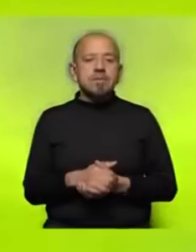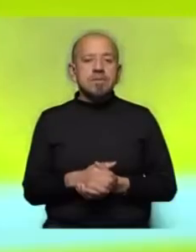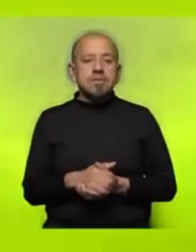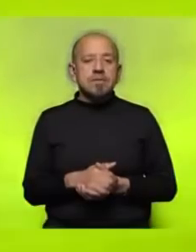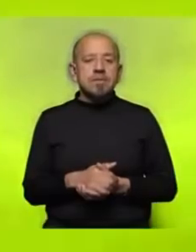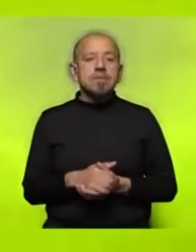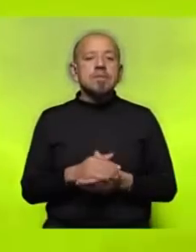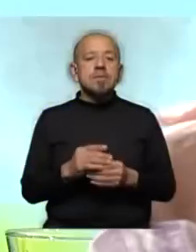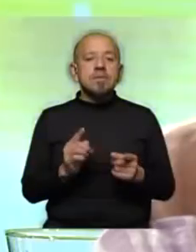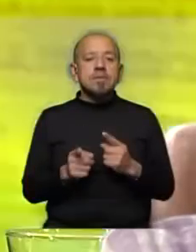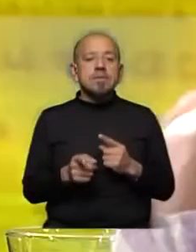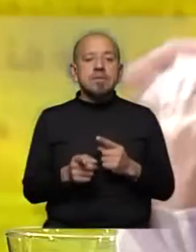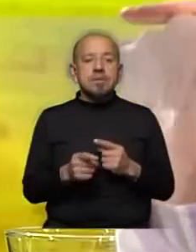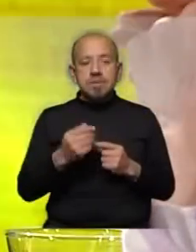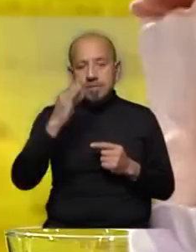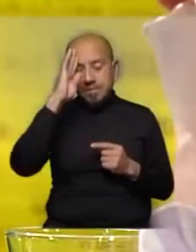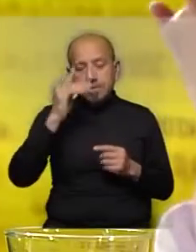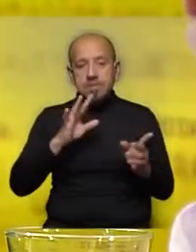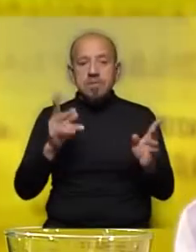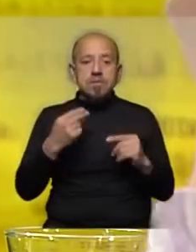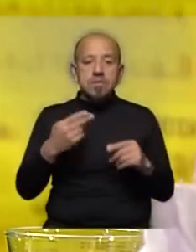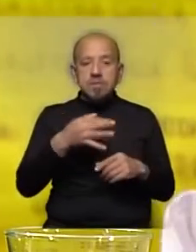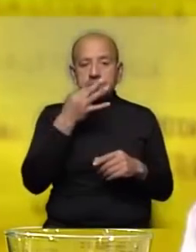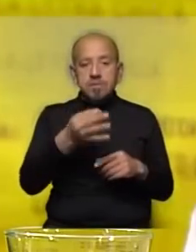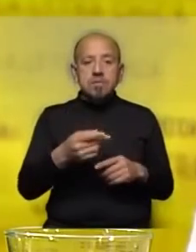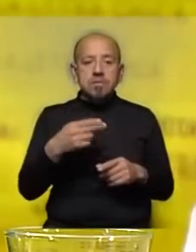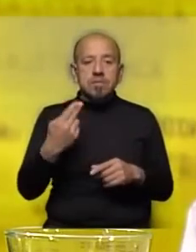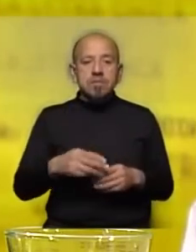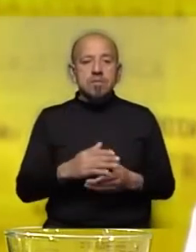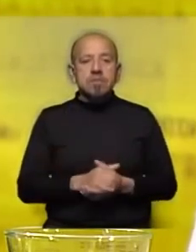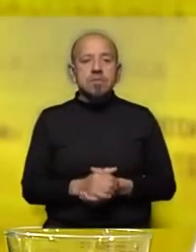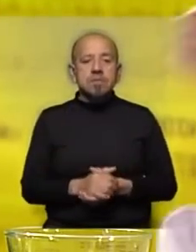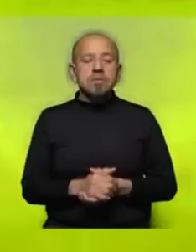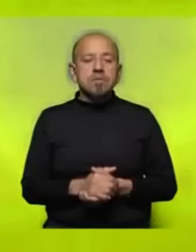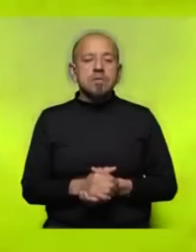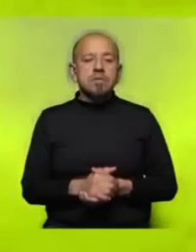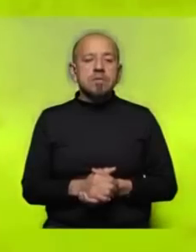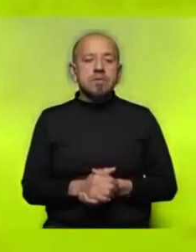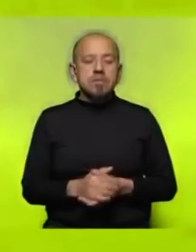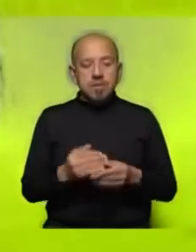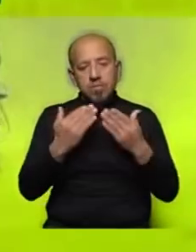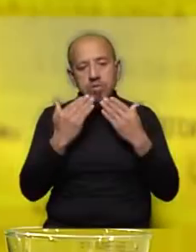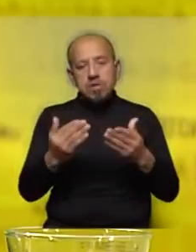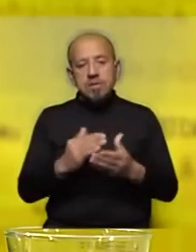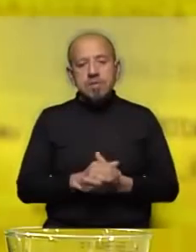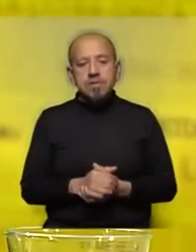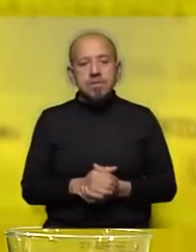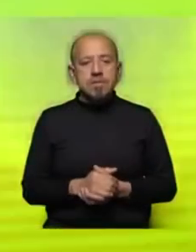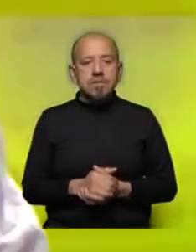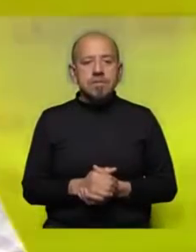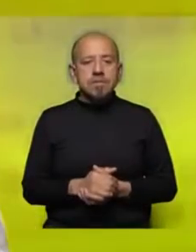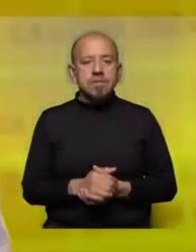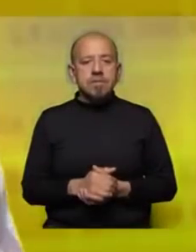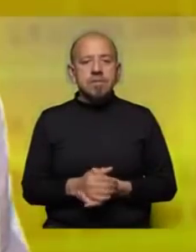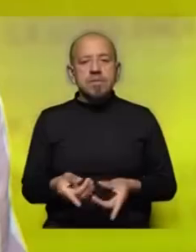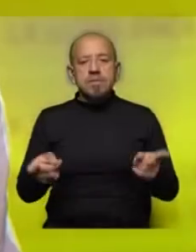eso también aprendí que Nunca digas nunca no O sea eso Este pero veremos muy bien Jorge días Muchísimas gracias por gracias a usted quédense